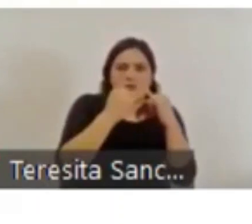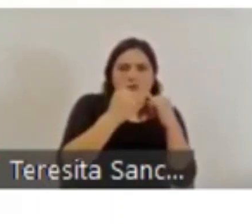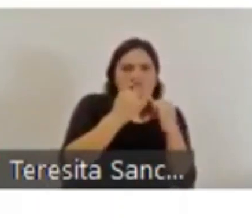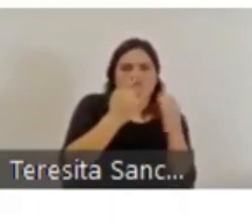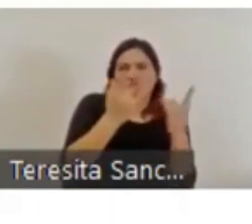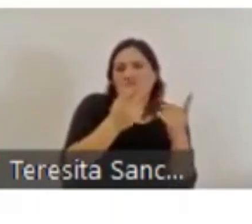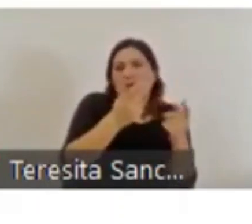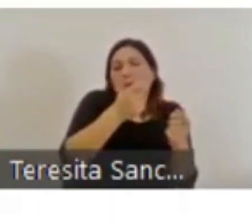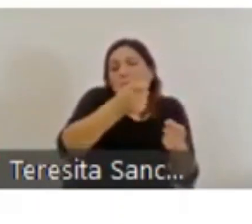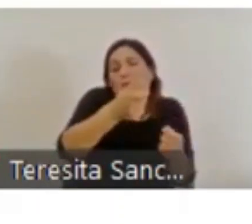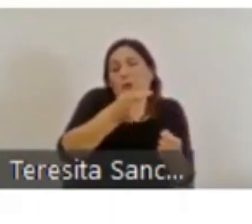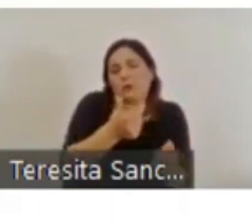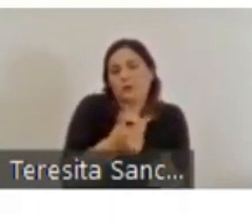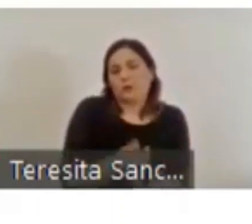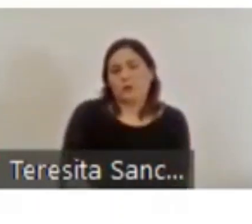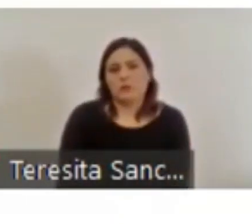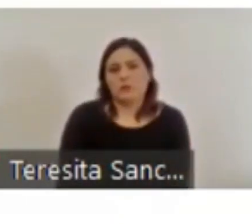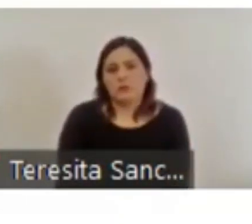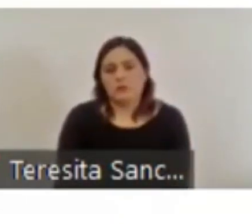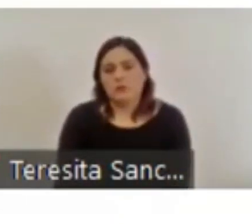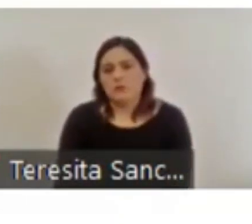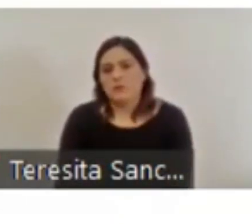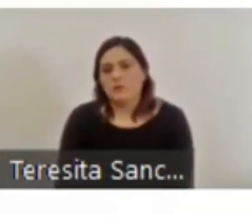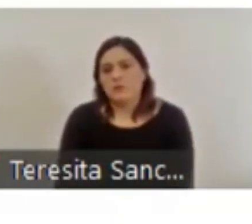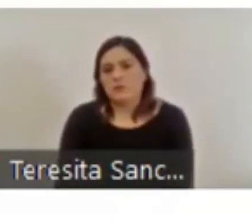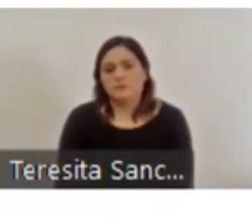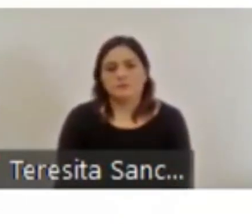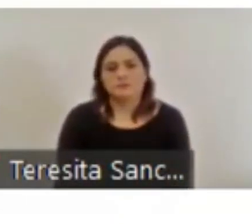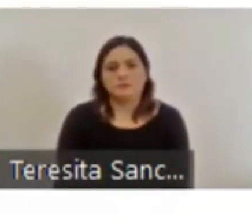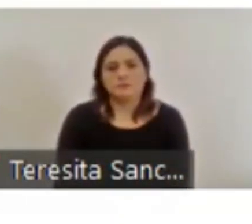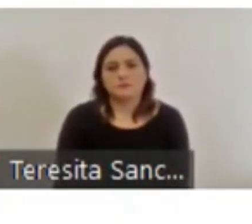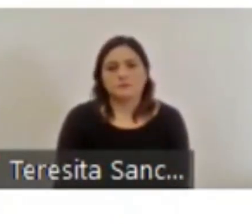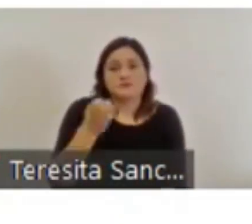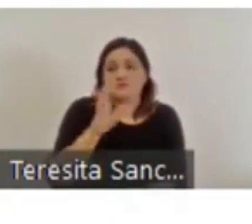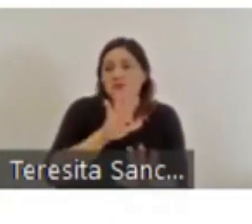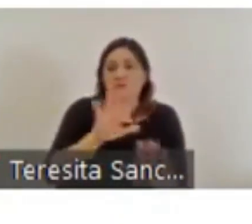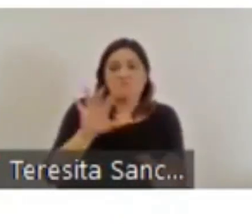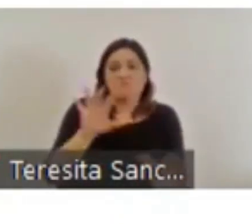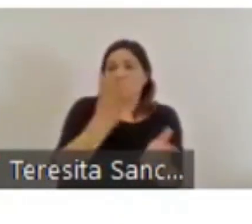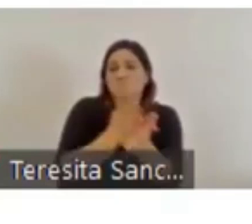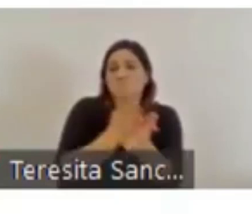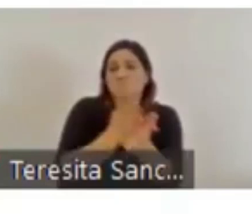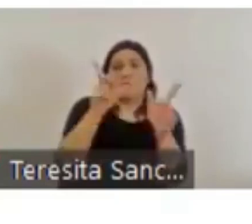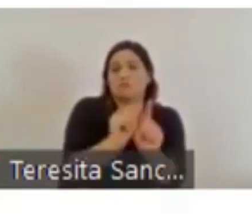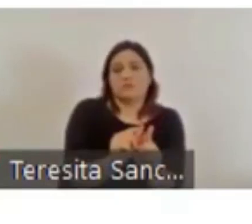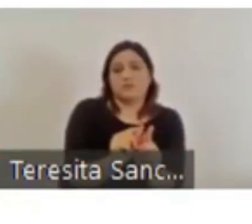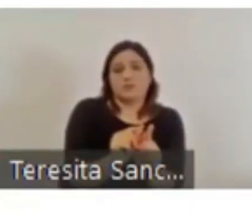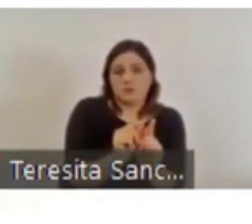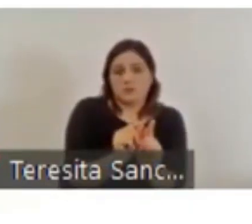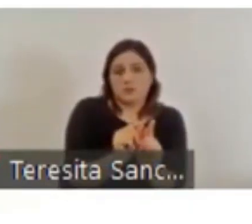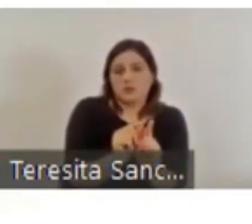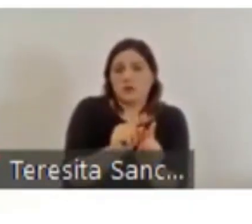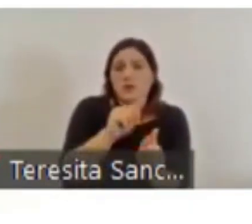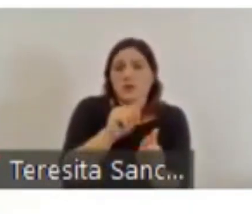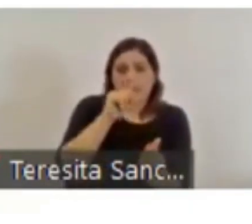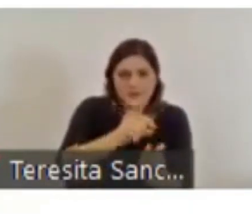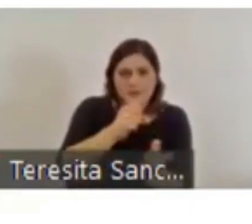simulacros. Y bueno, esto es lo único que encontré, digamos, de manera